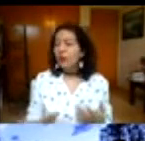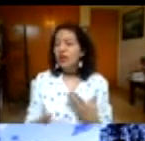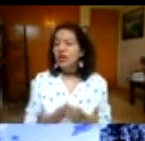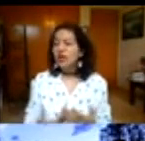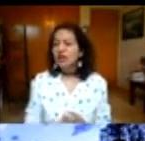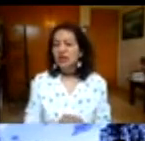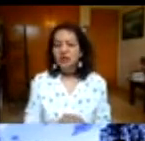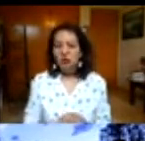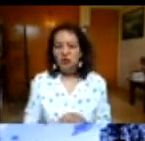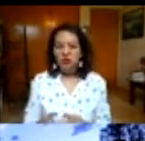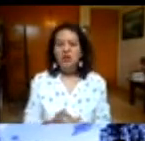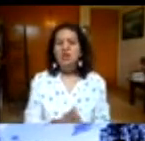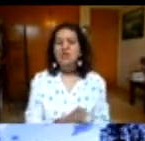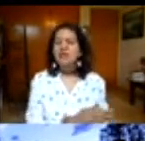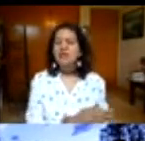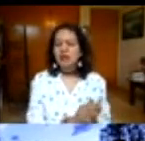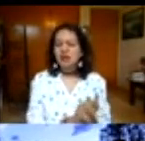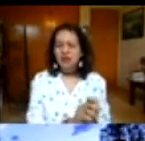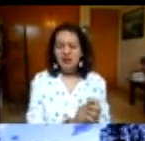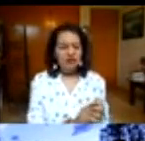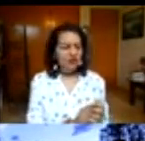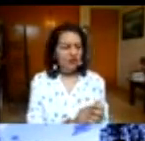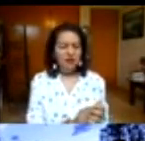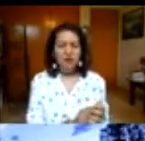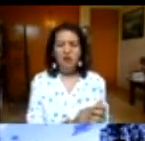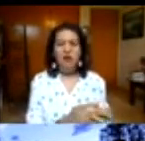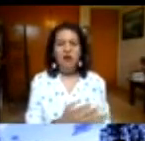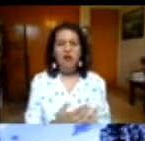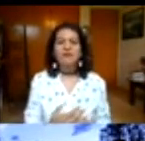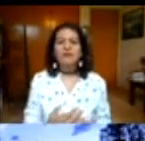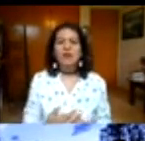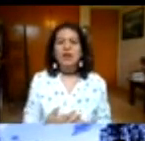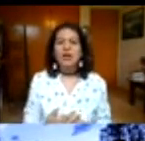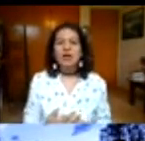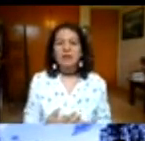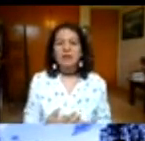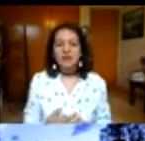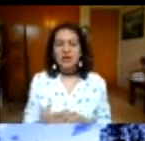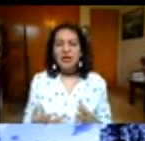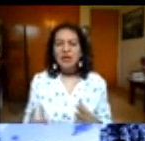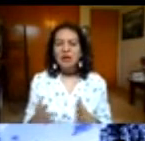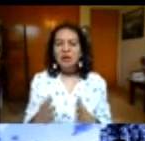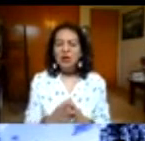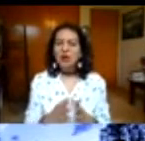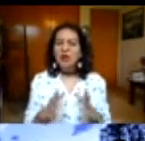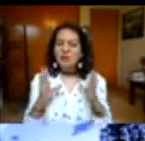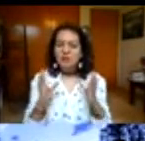la pueden ejercer todos. Sí, al siguiente, por favor.